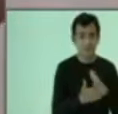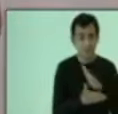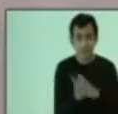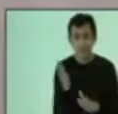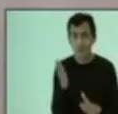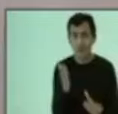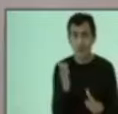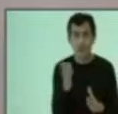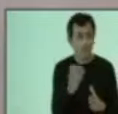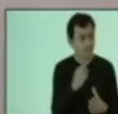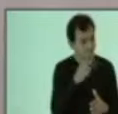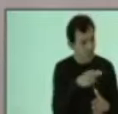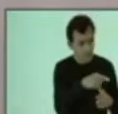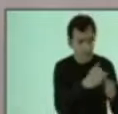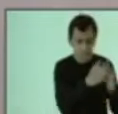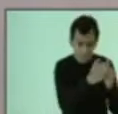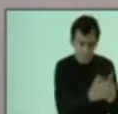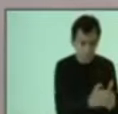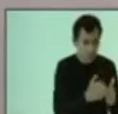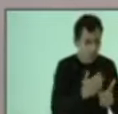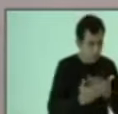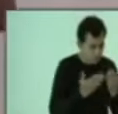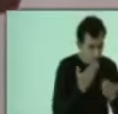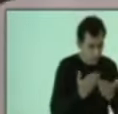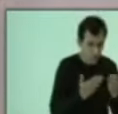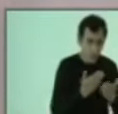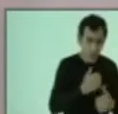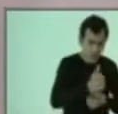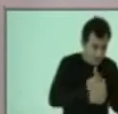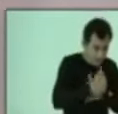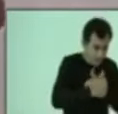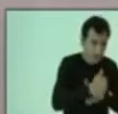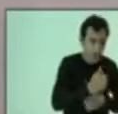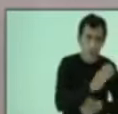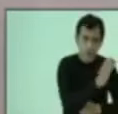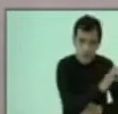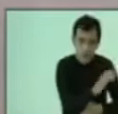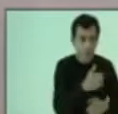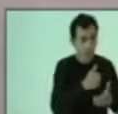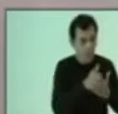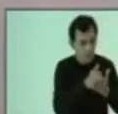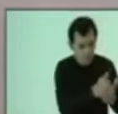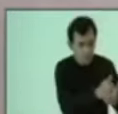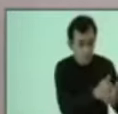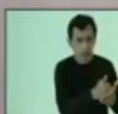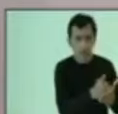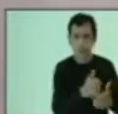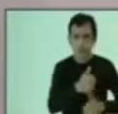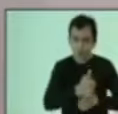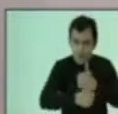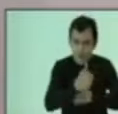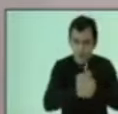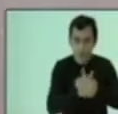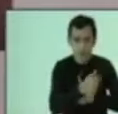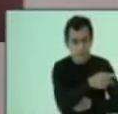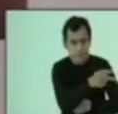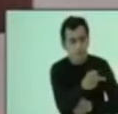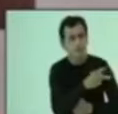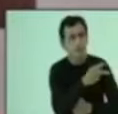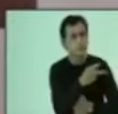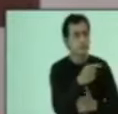mejor se queden a estudiar una carrera y ayudar en el campo. Tenemos que ofrecerles carreras adecuadas al campo